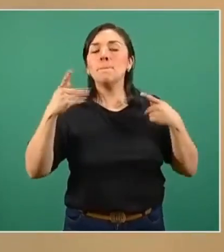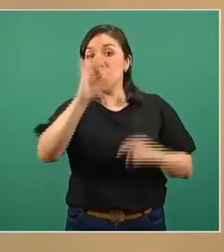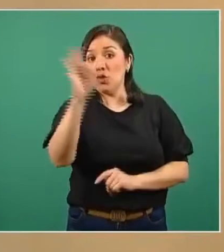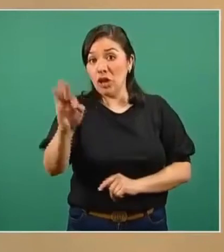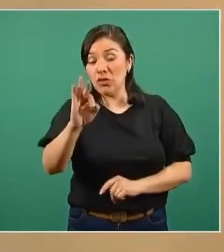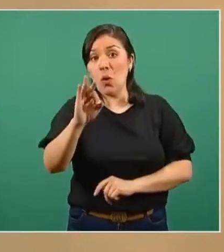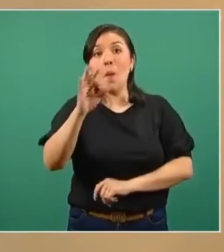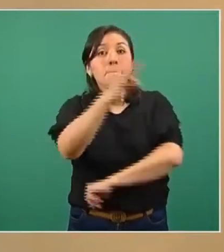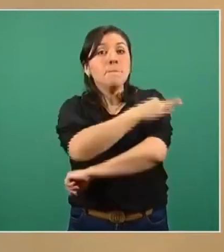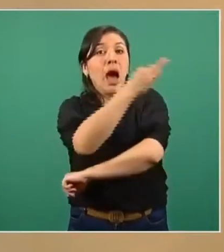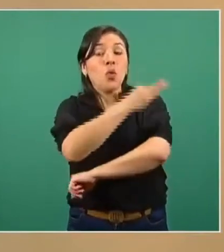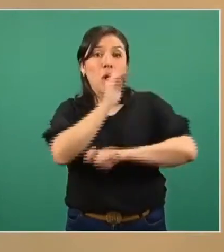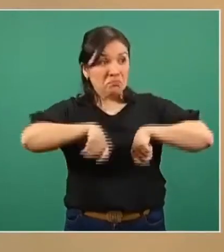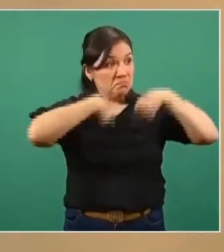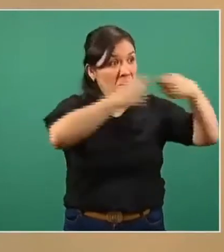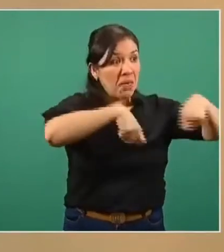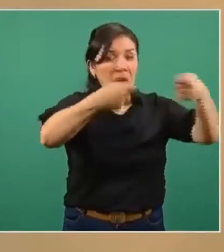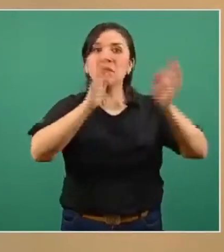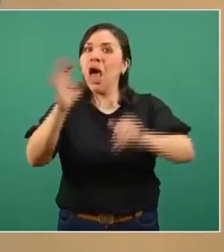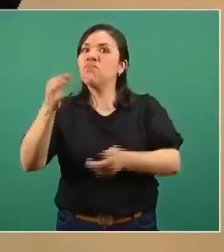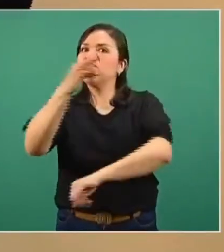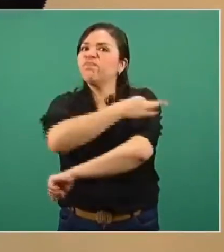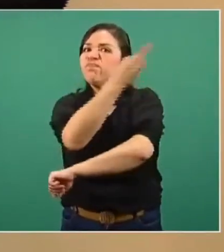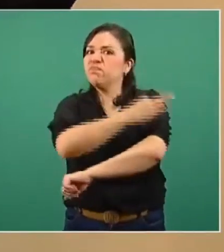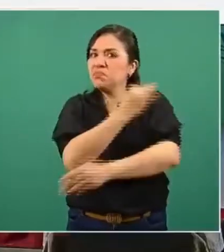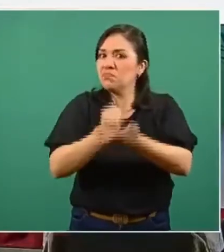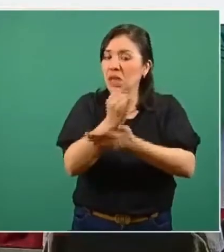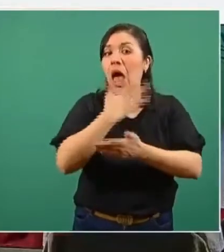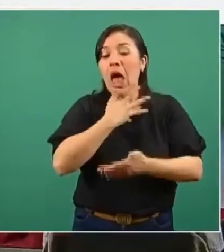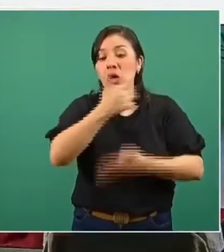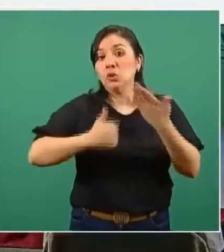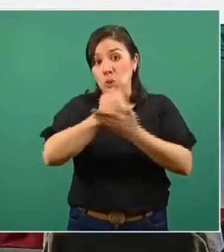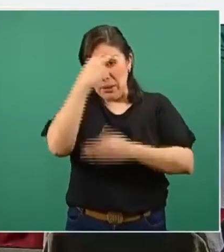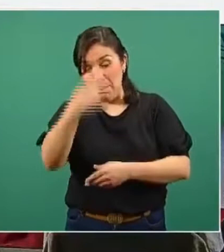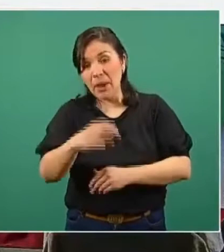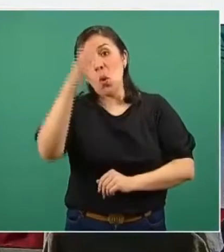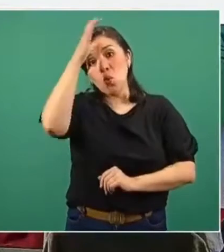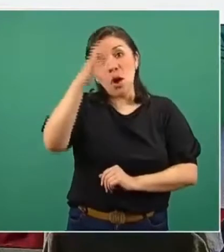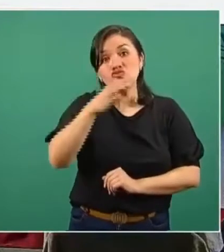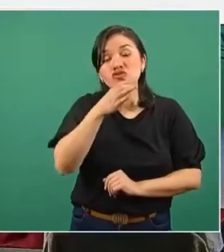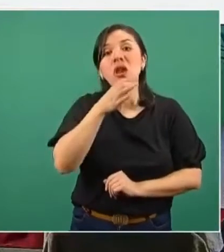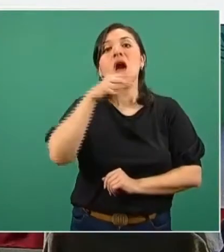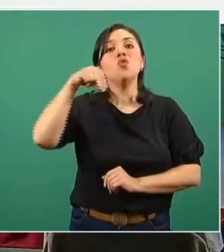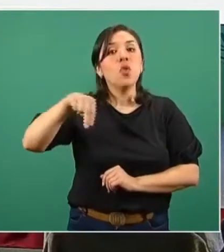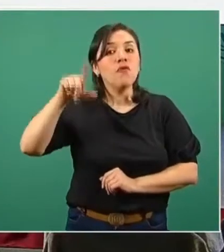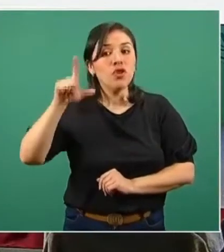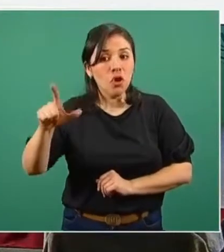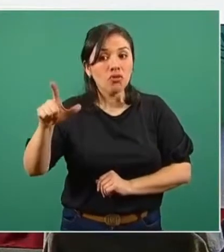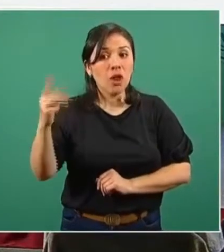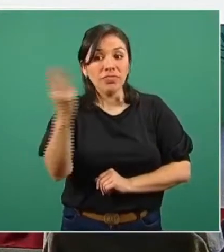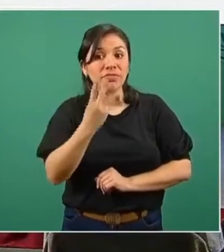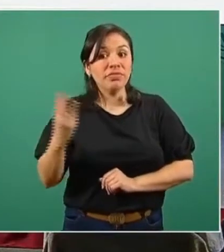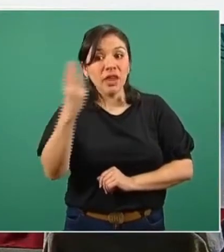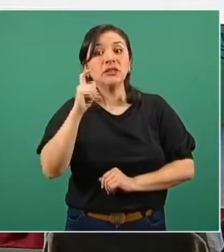las dosis que se les entregaron ya fueron aplicadas. Tenemos a la Ciudad de México, el estado de Coahuila y el estado de Nuevo León en